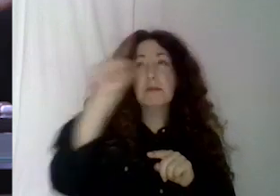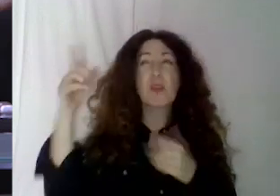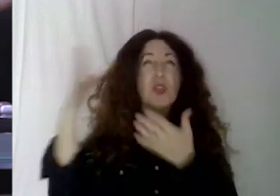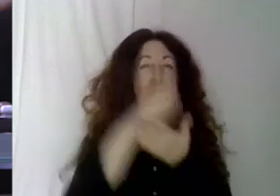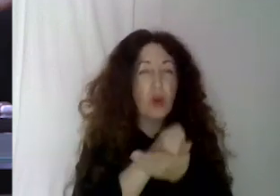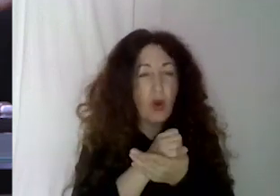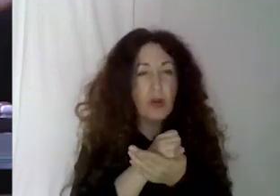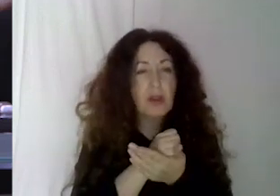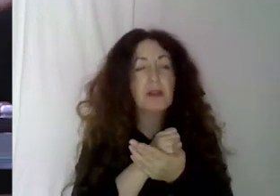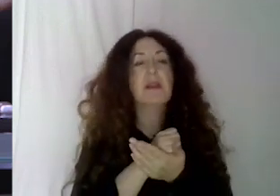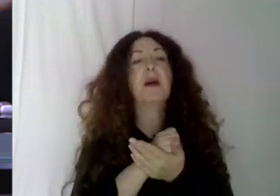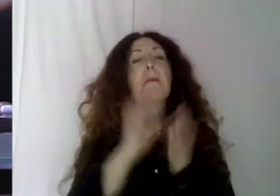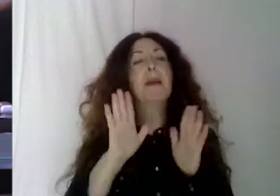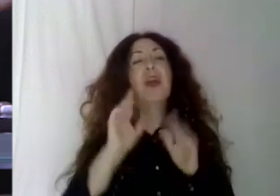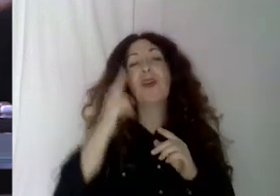que considera que es